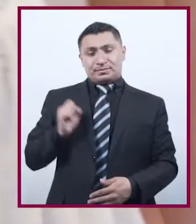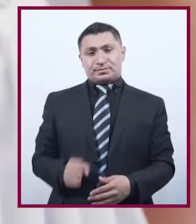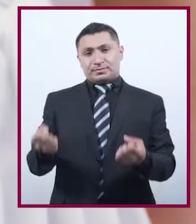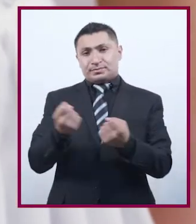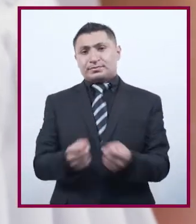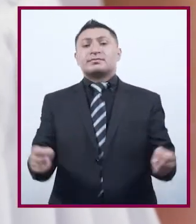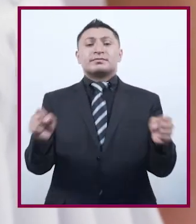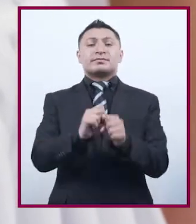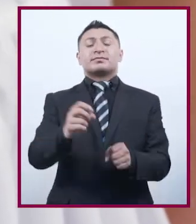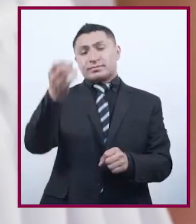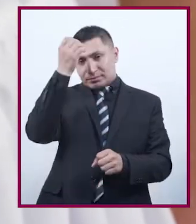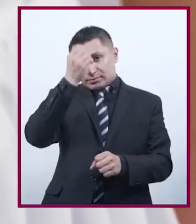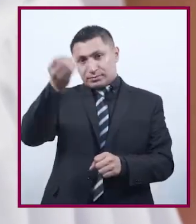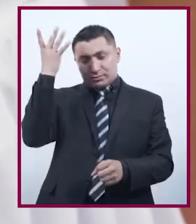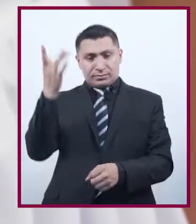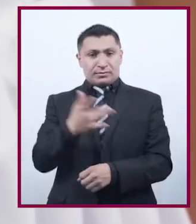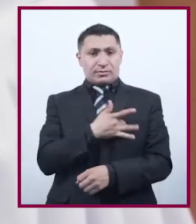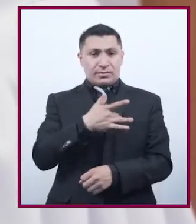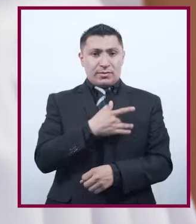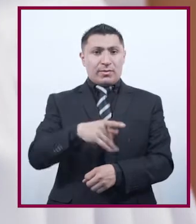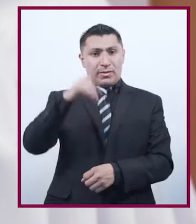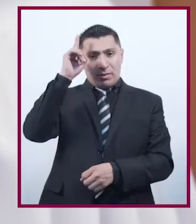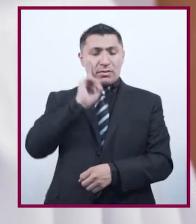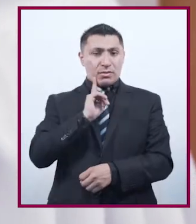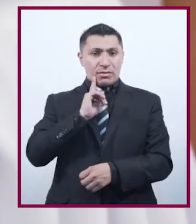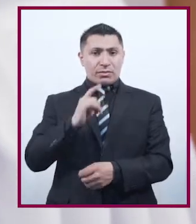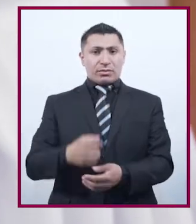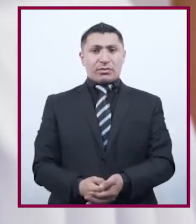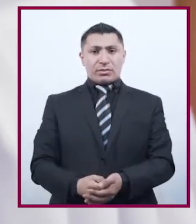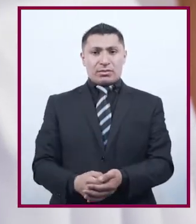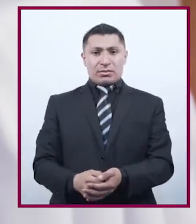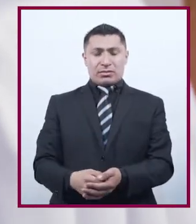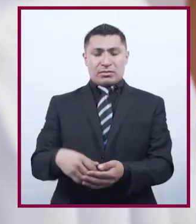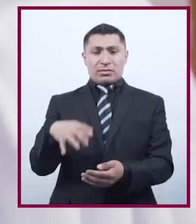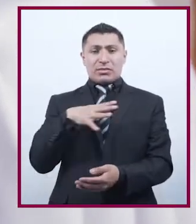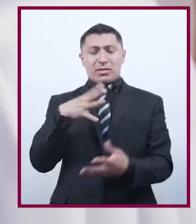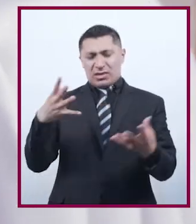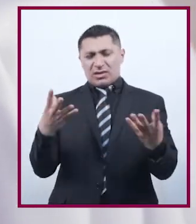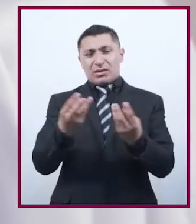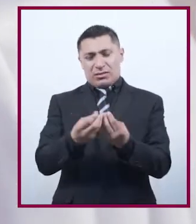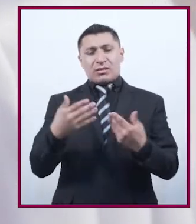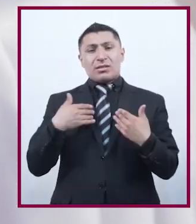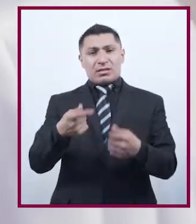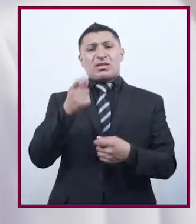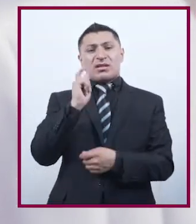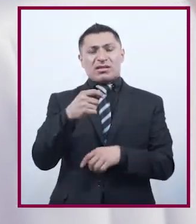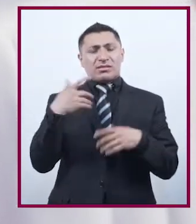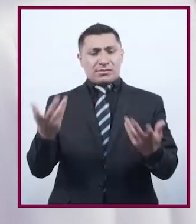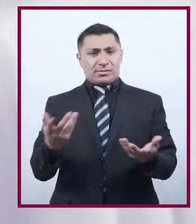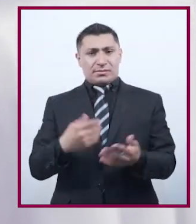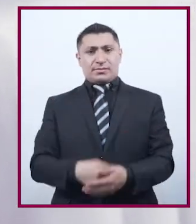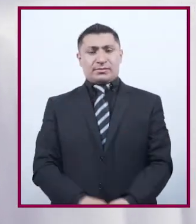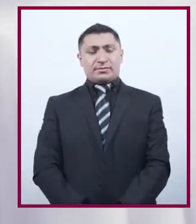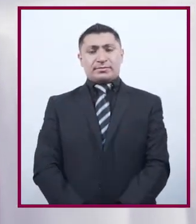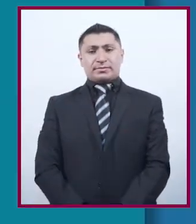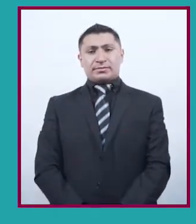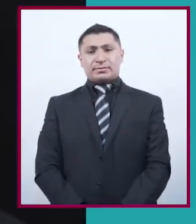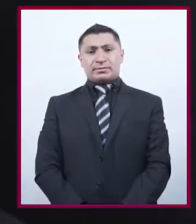sociedad, nos hemos olvidado del corazón femenino. ¿Nos acompañas a entender cómo es esto?